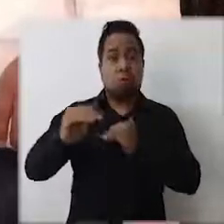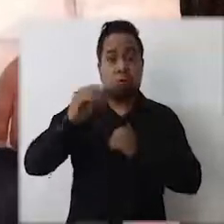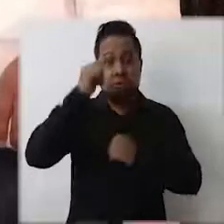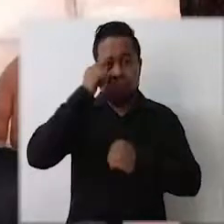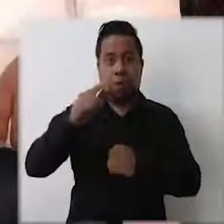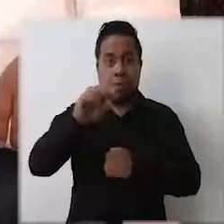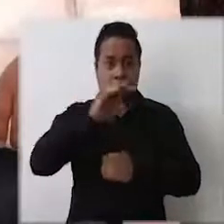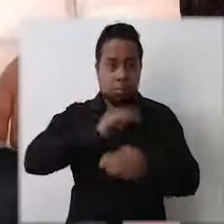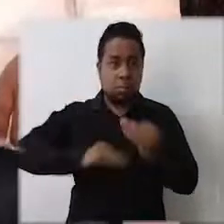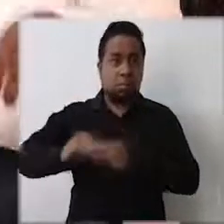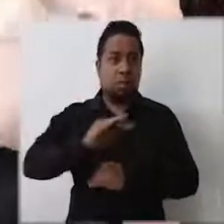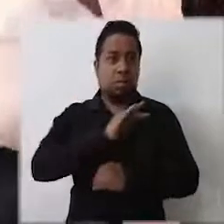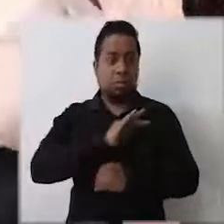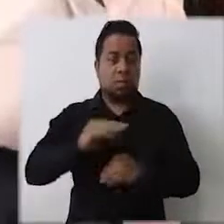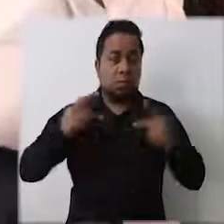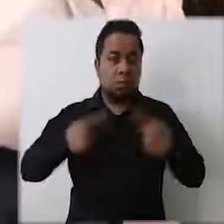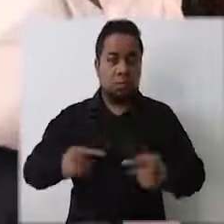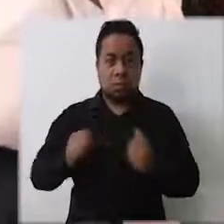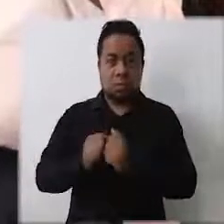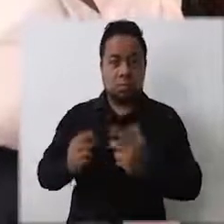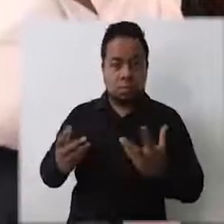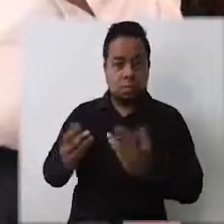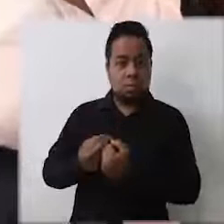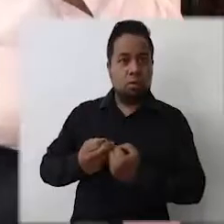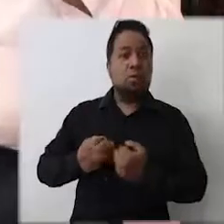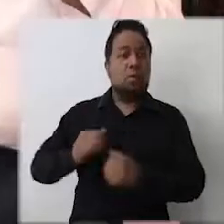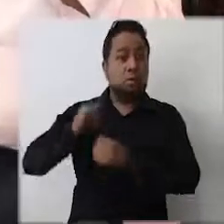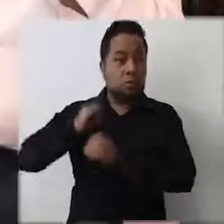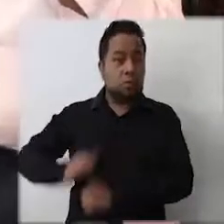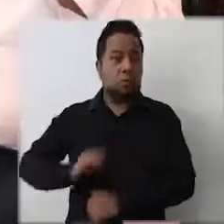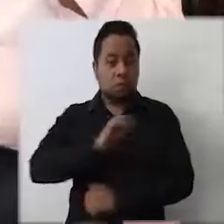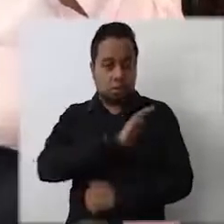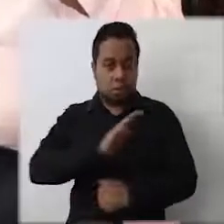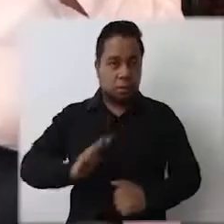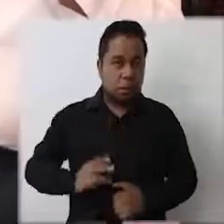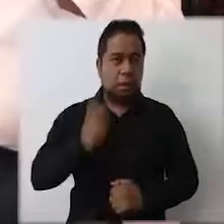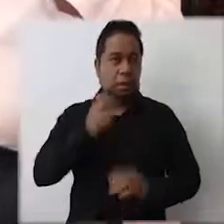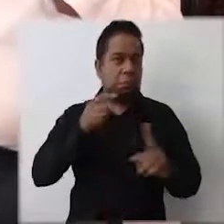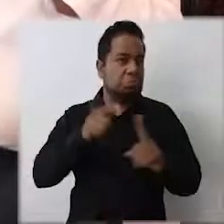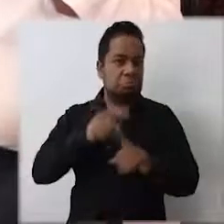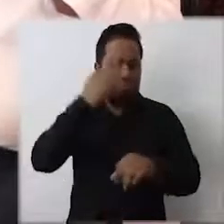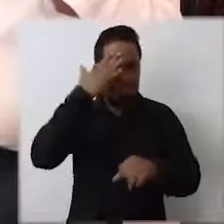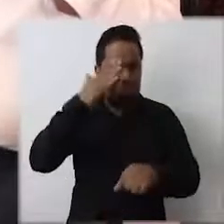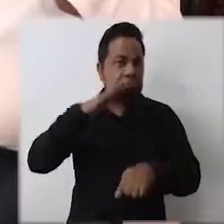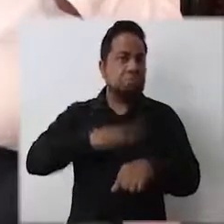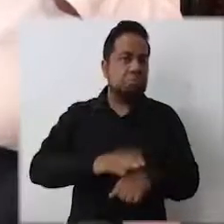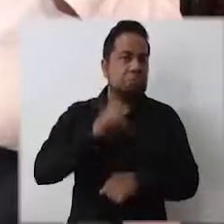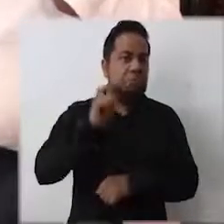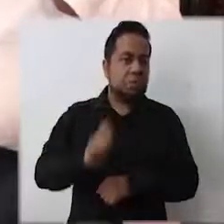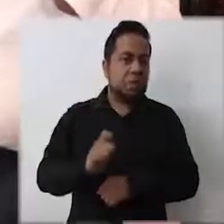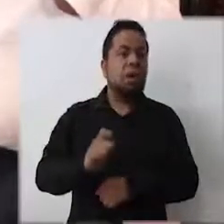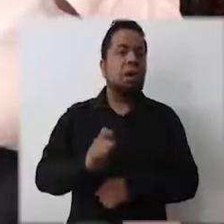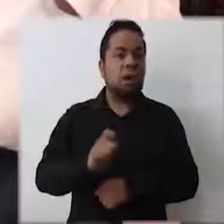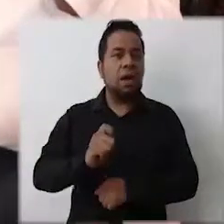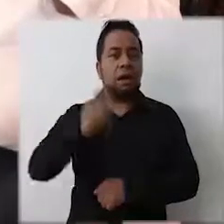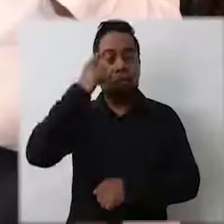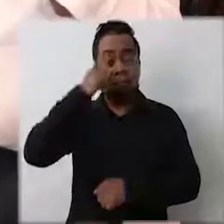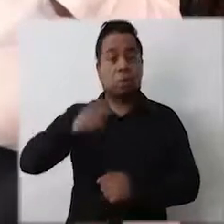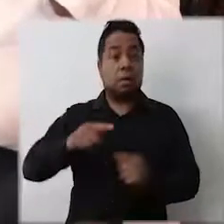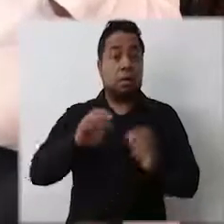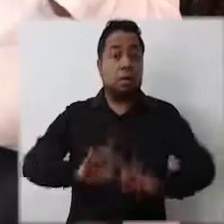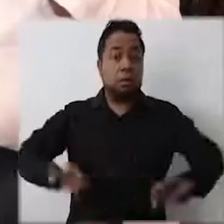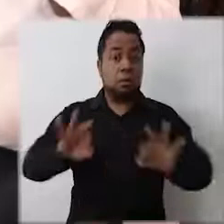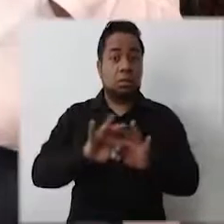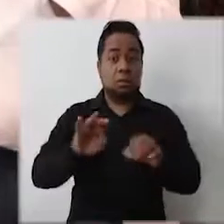integración de las áreas que son de derechos humanos, la sindicatura, gobierno, zonas